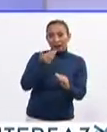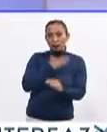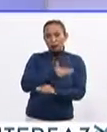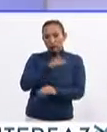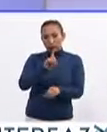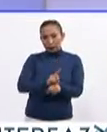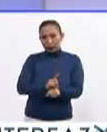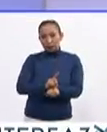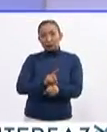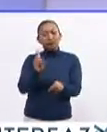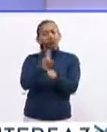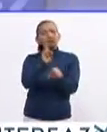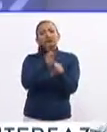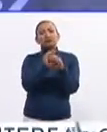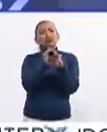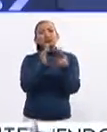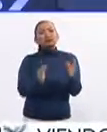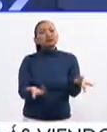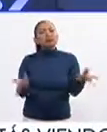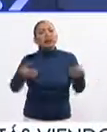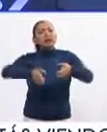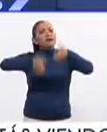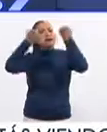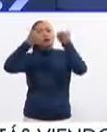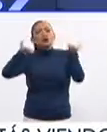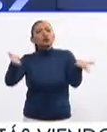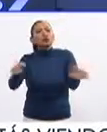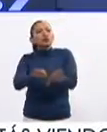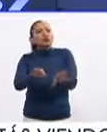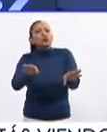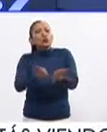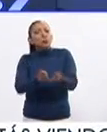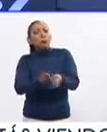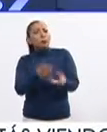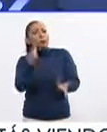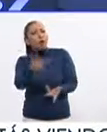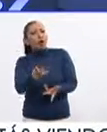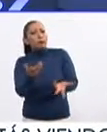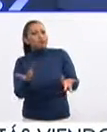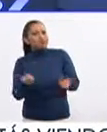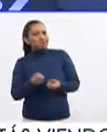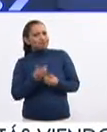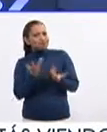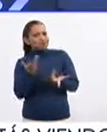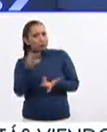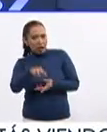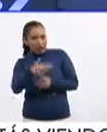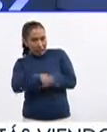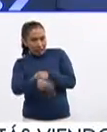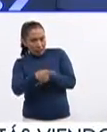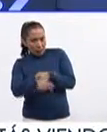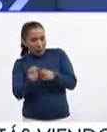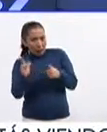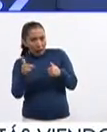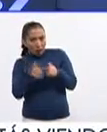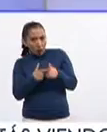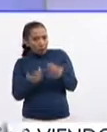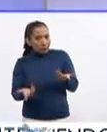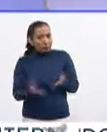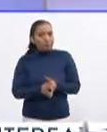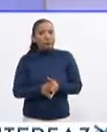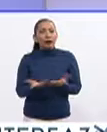buenos días. Monitorear inmuebles desde la supresión de lo que son riesgos, posibles